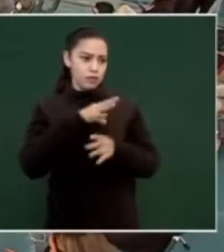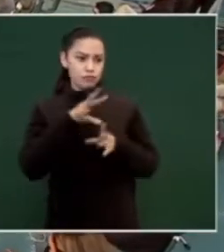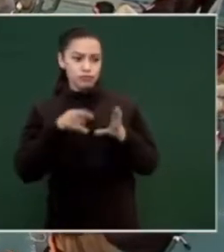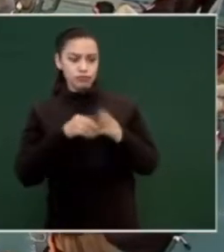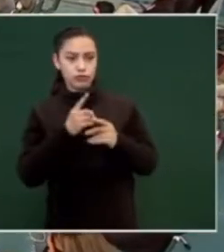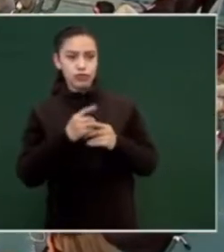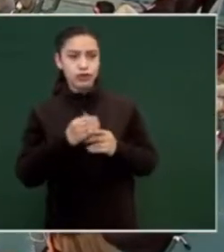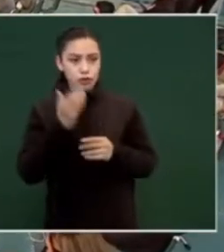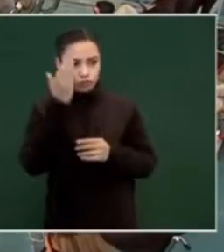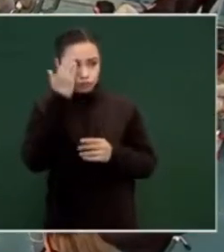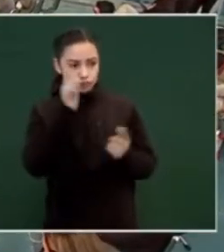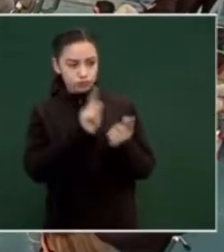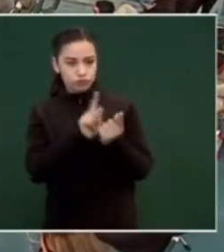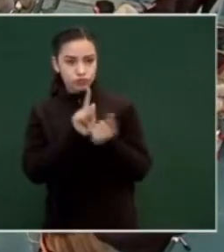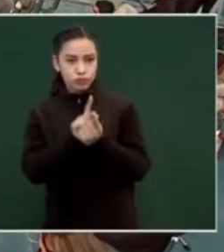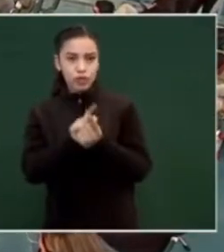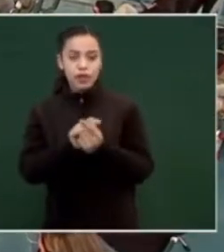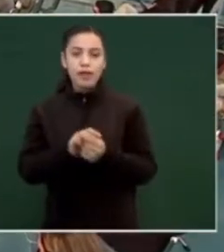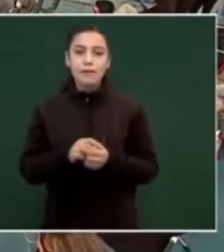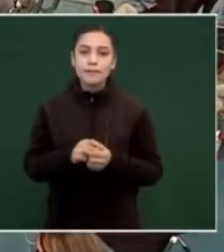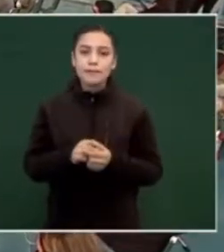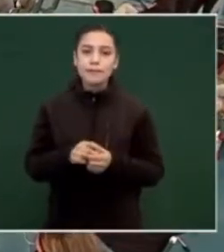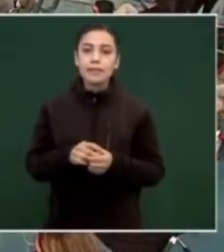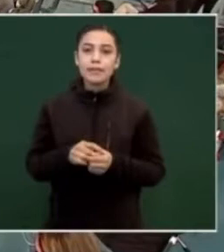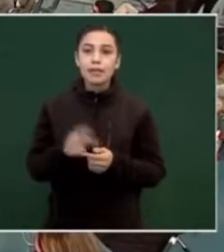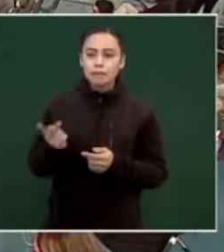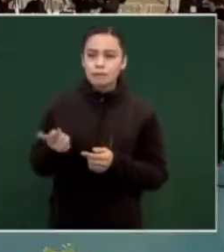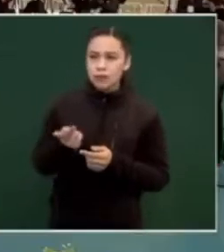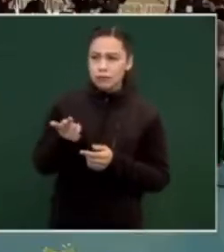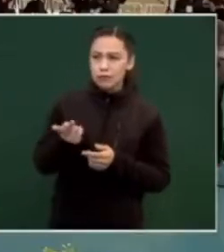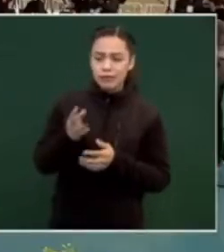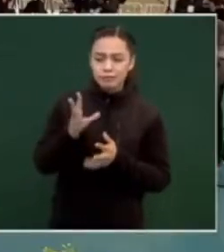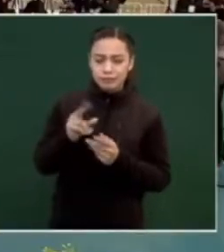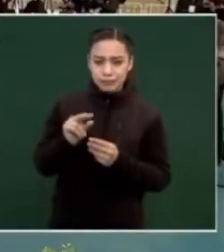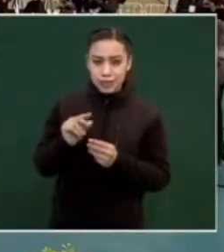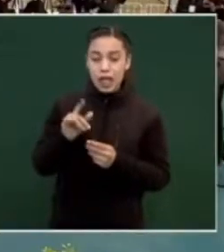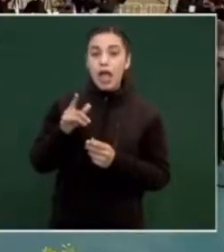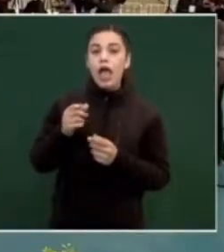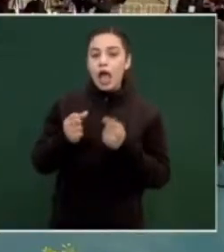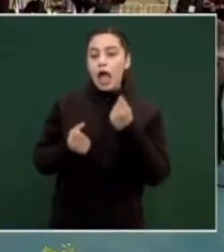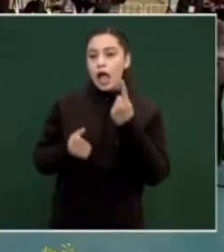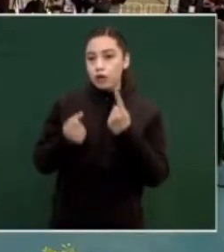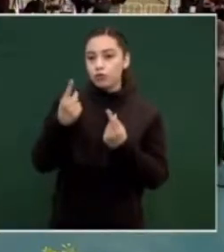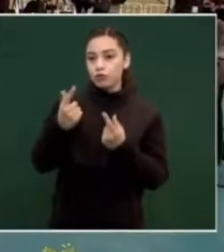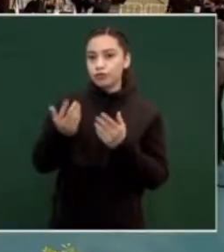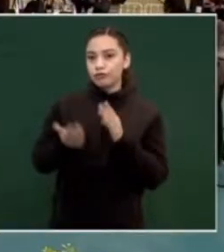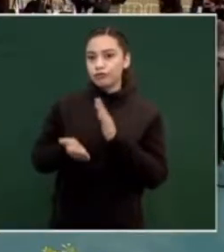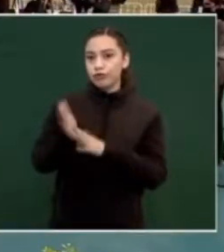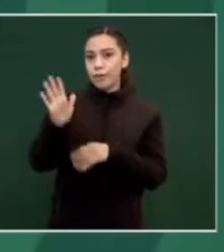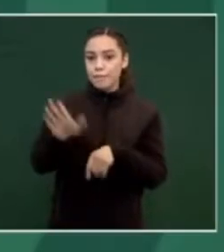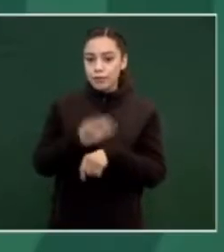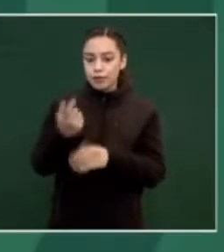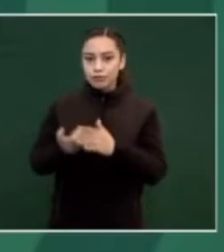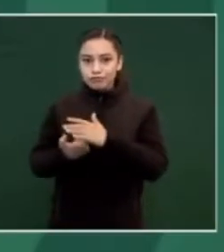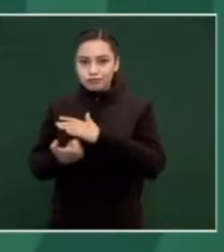algunos por corrupción se fueron porque no les gustó el proyecto por lo que estamos